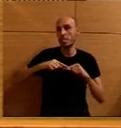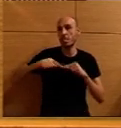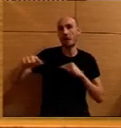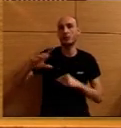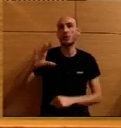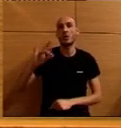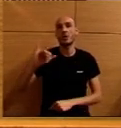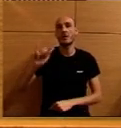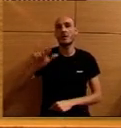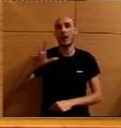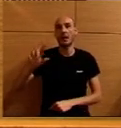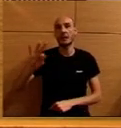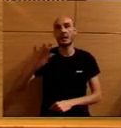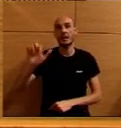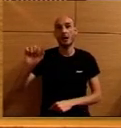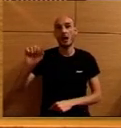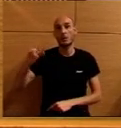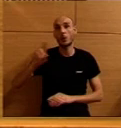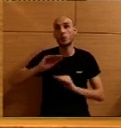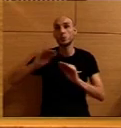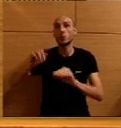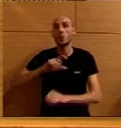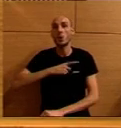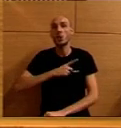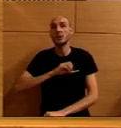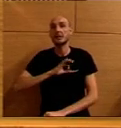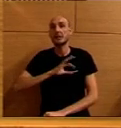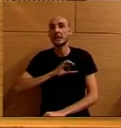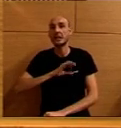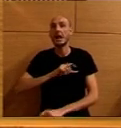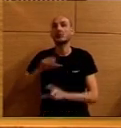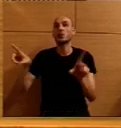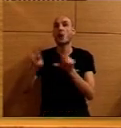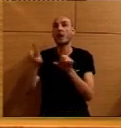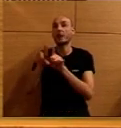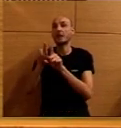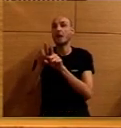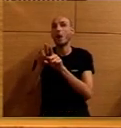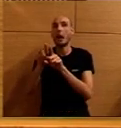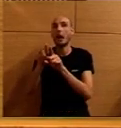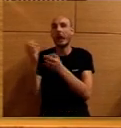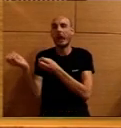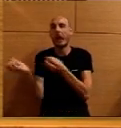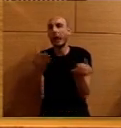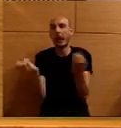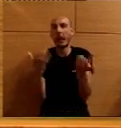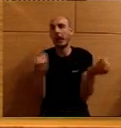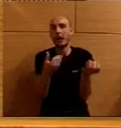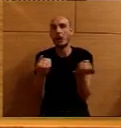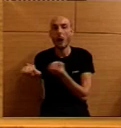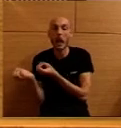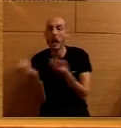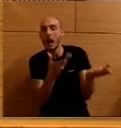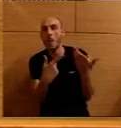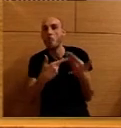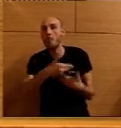no sé cómo se puede controlar que en sus negociaciones los sindicatos y la liquidadora se filtra a la prensa, no sé cómo se puede hacer eso.